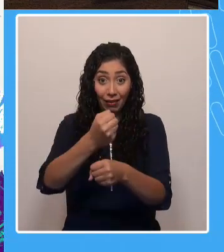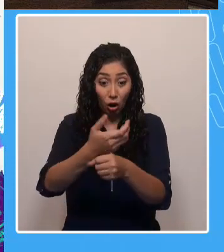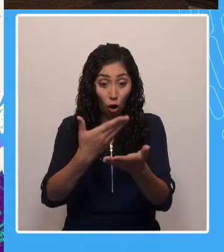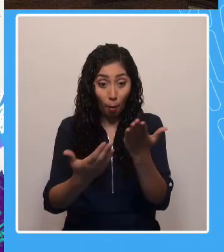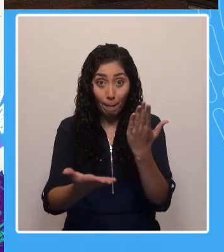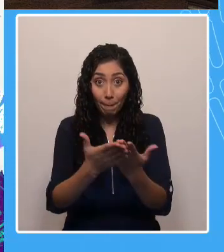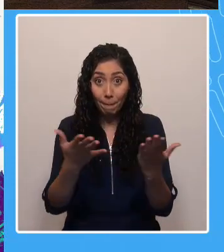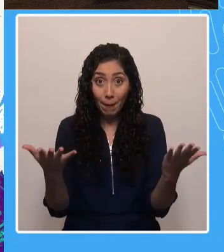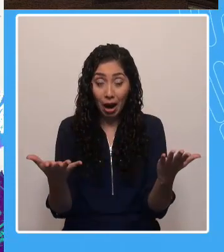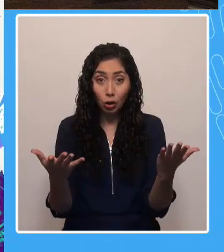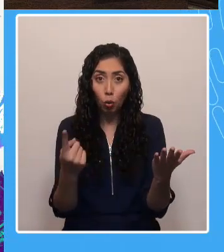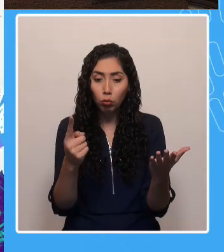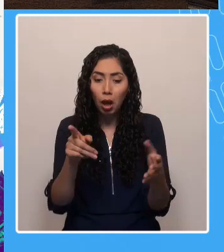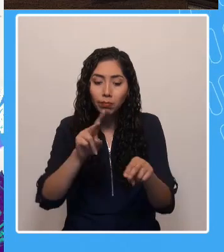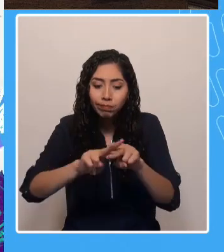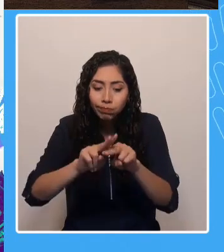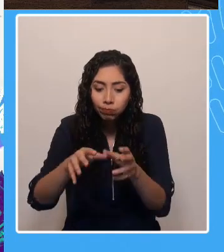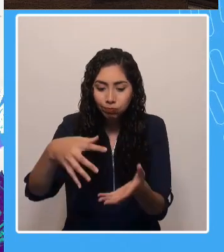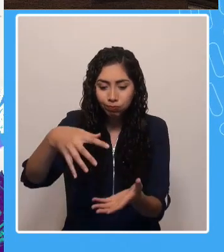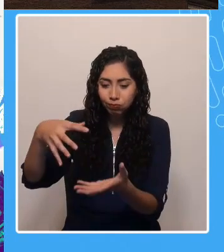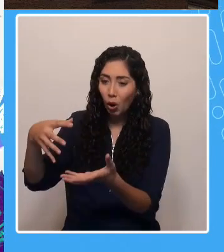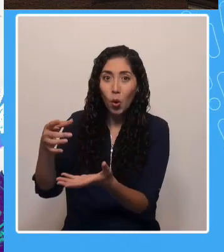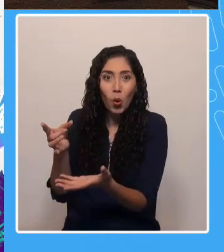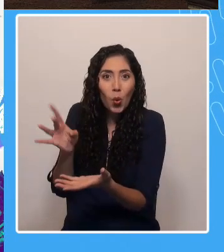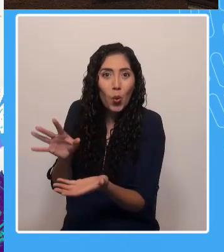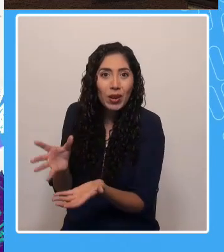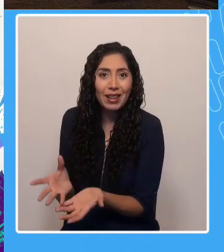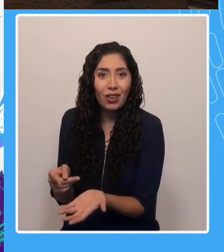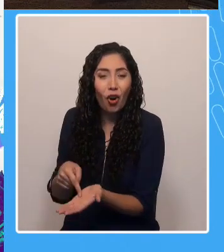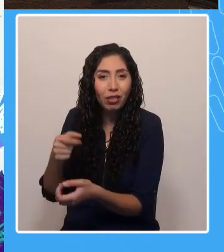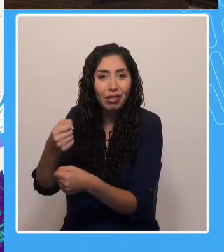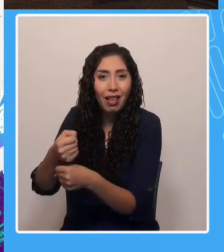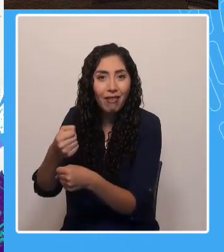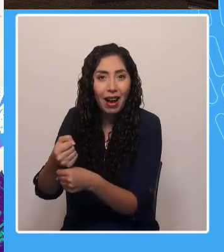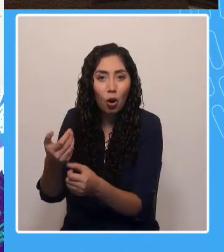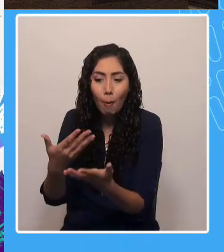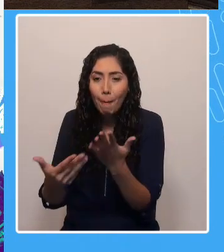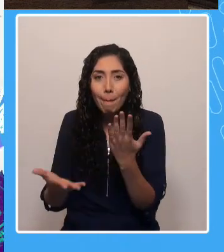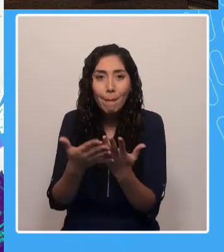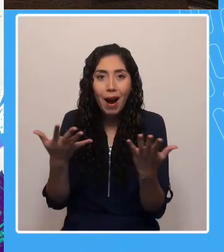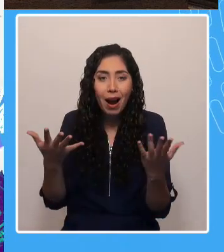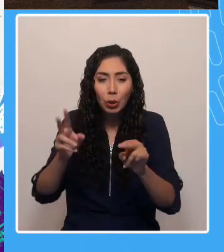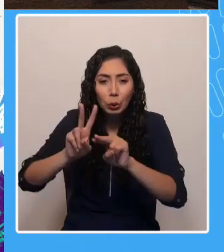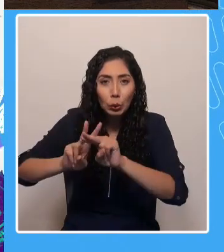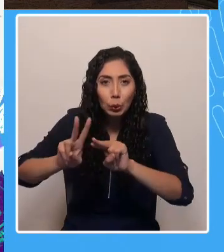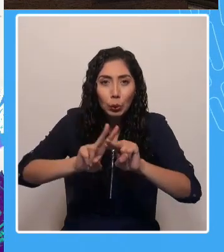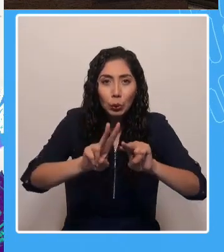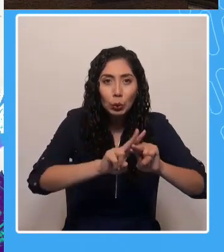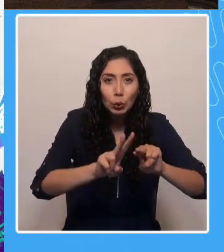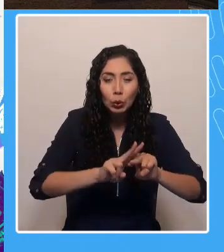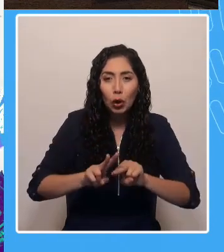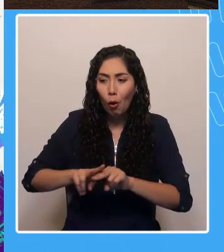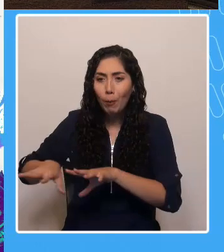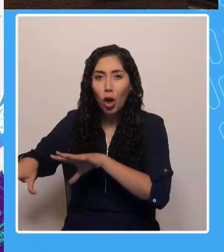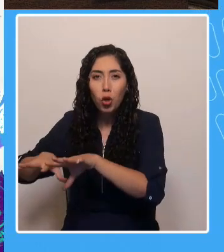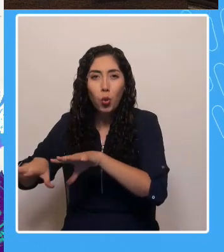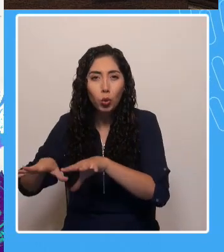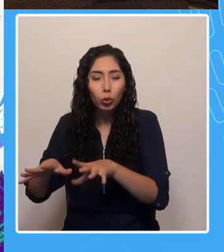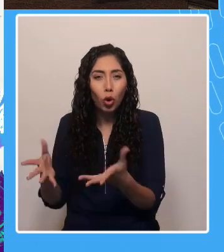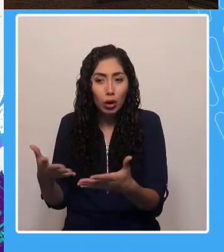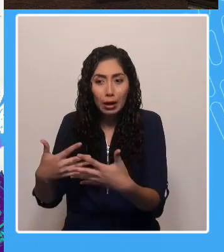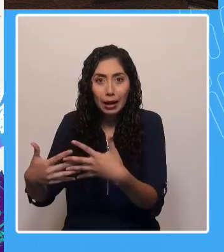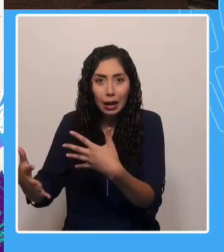en una pieza única, irrepetible y trabajada por manos nobles, elaborada con materias primas que funden las